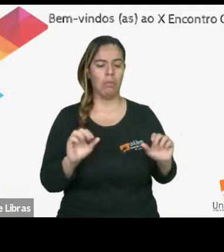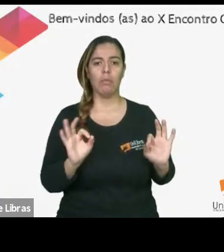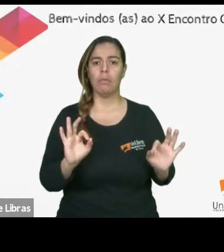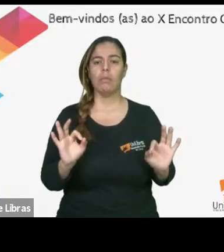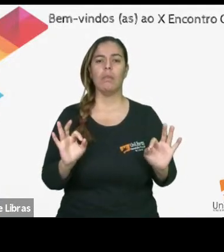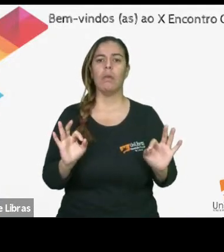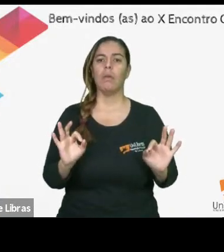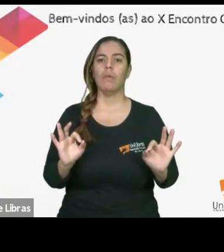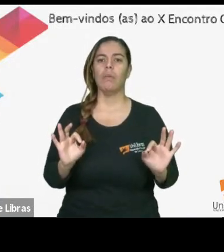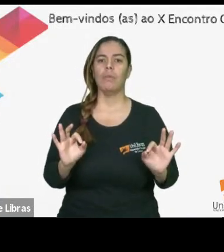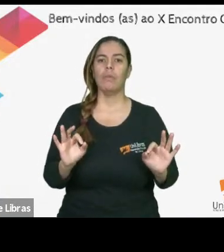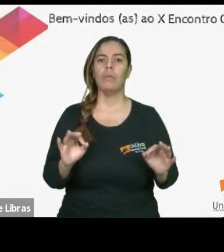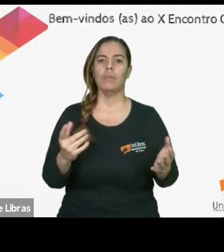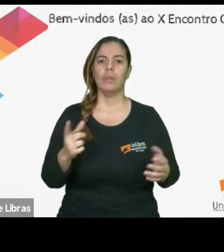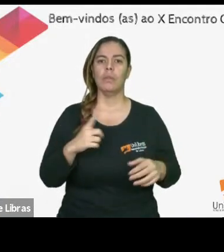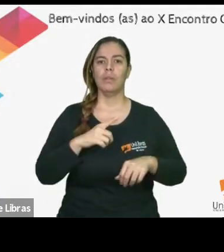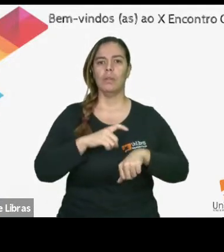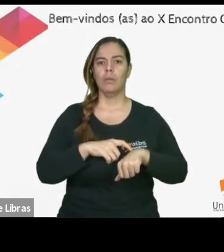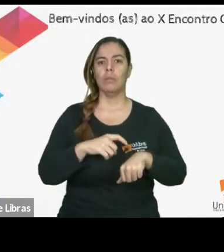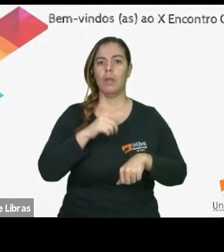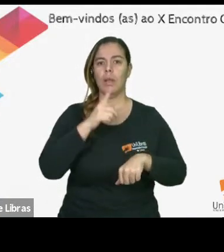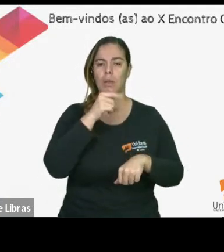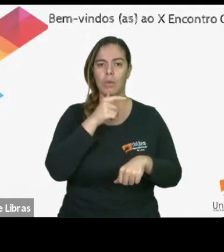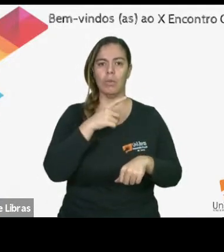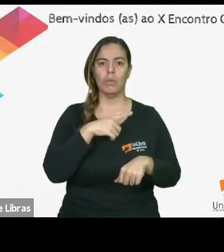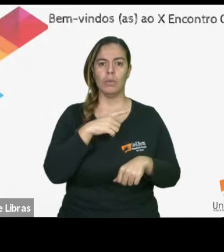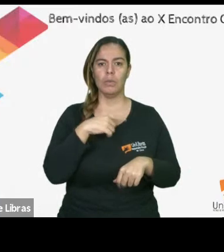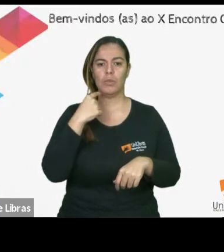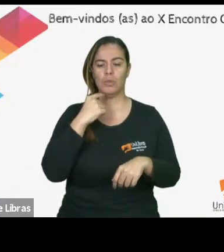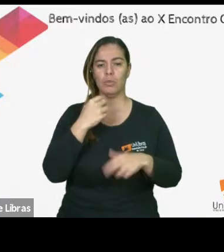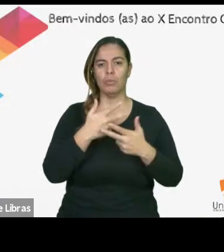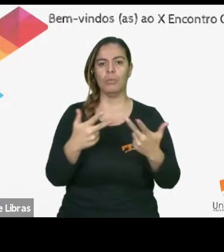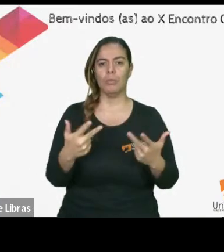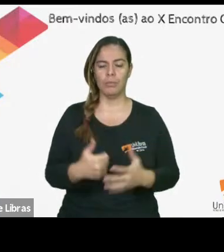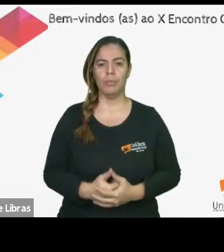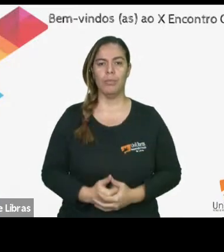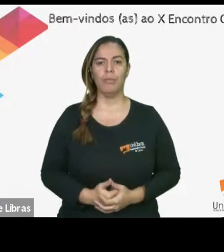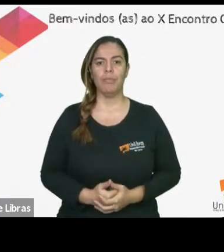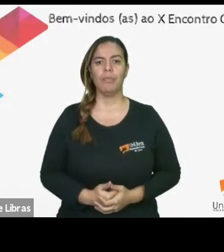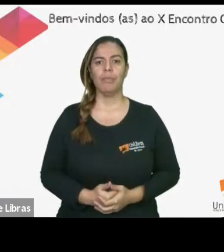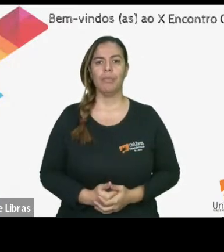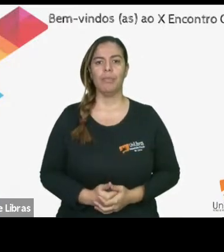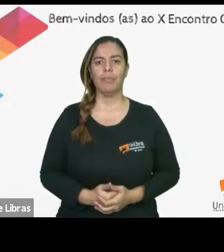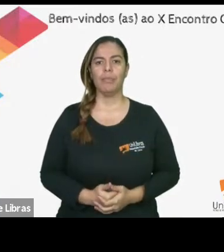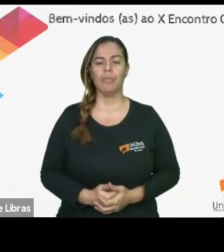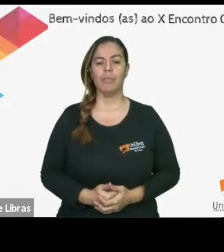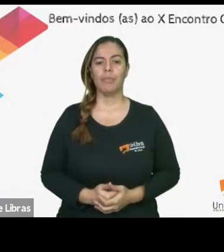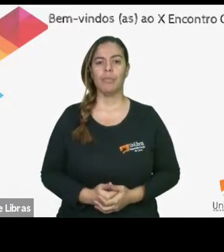Fíjense ustedes en una ola, el agua sube y baja, pero la ola se desplaza.